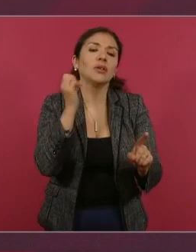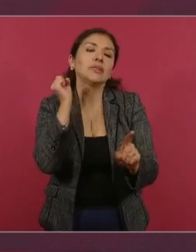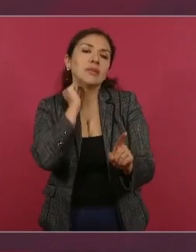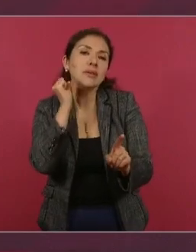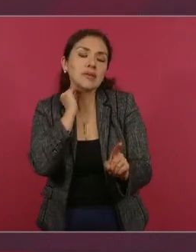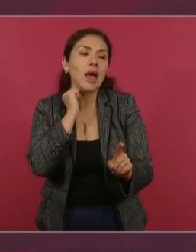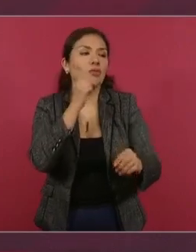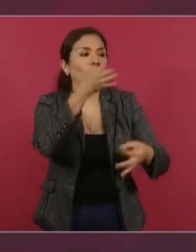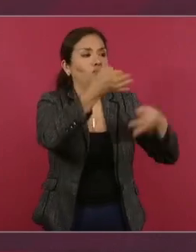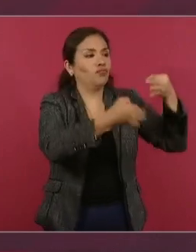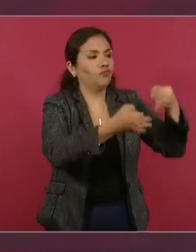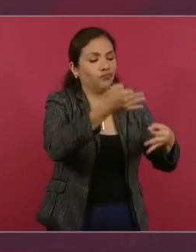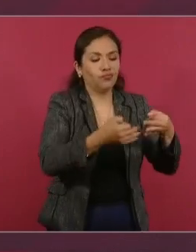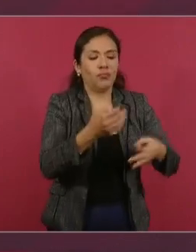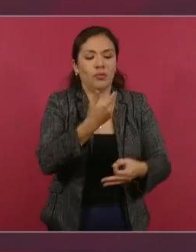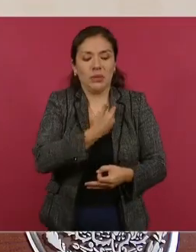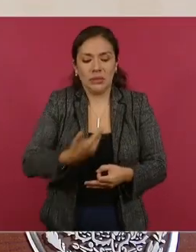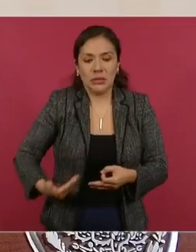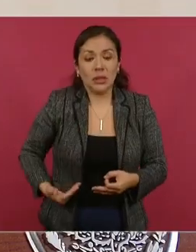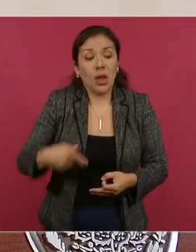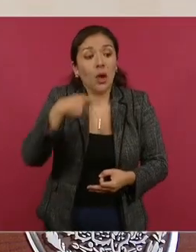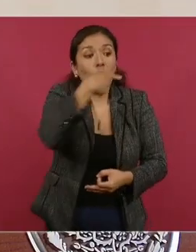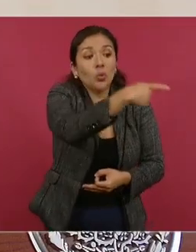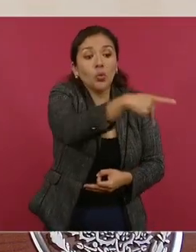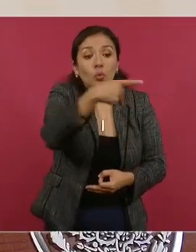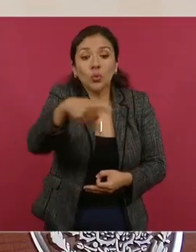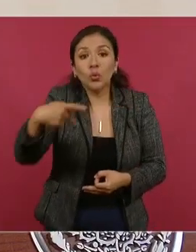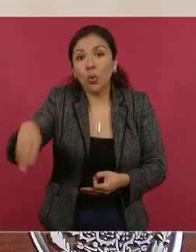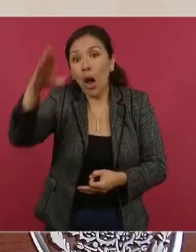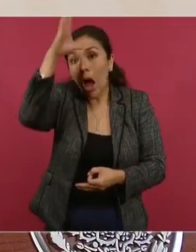para sus procedimientos internos.